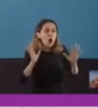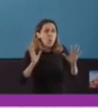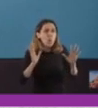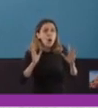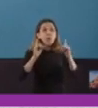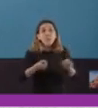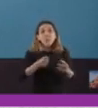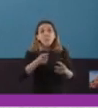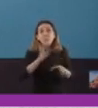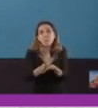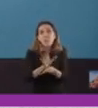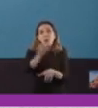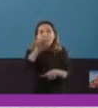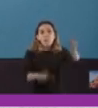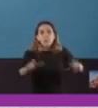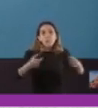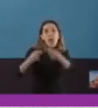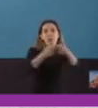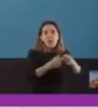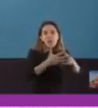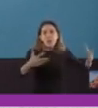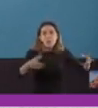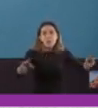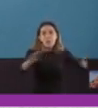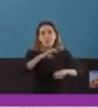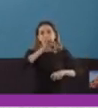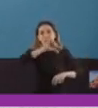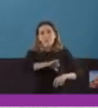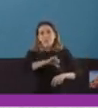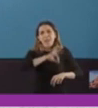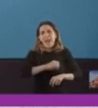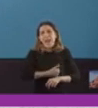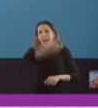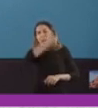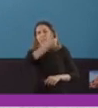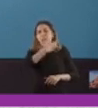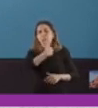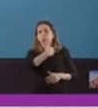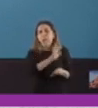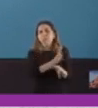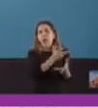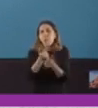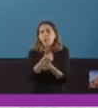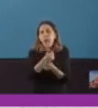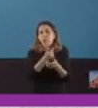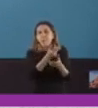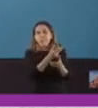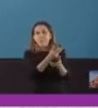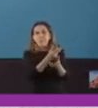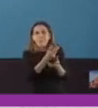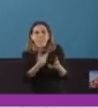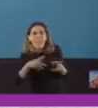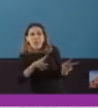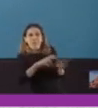un observatorio, Argentina Unidos, con indicadores que ellos generaban de